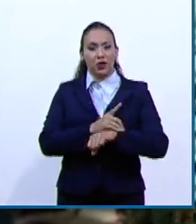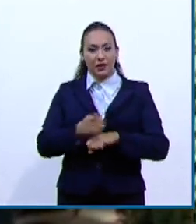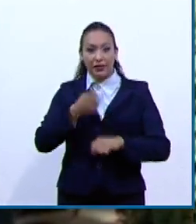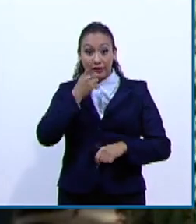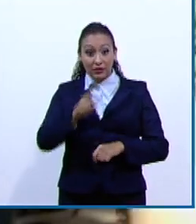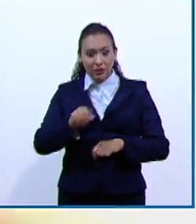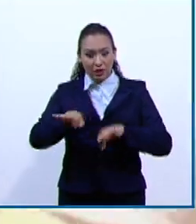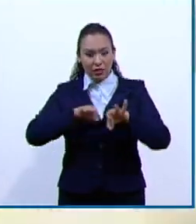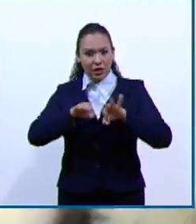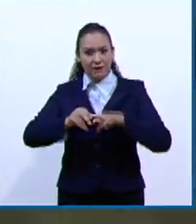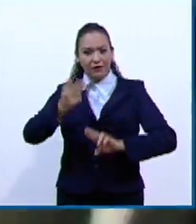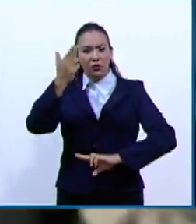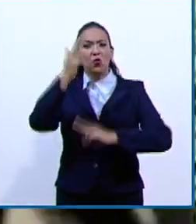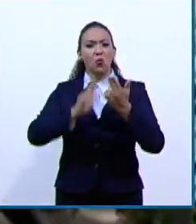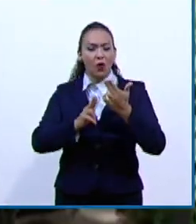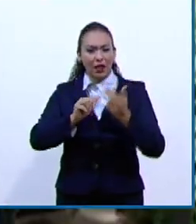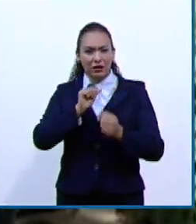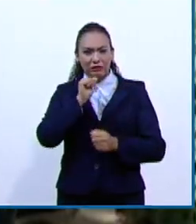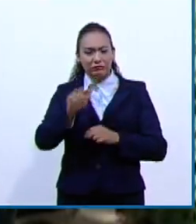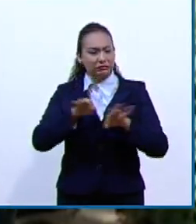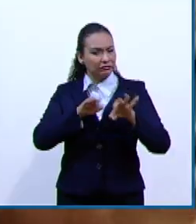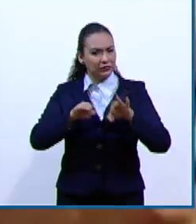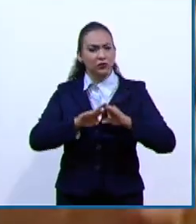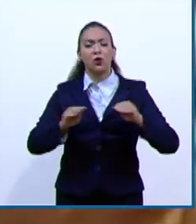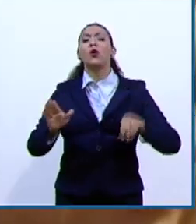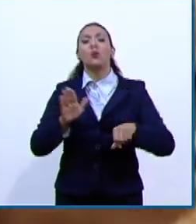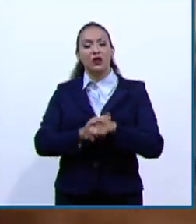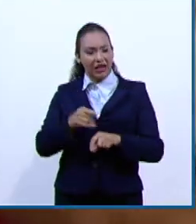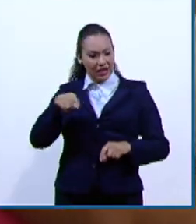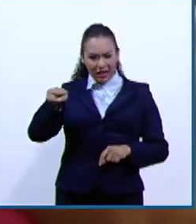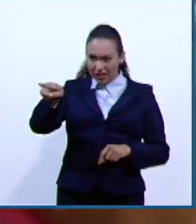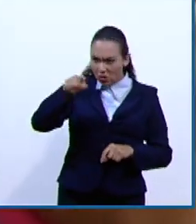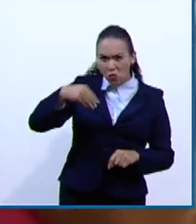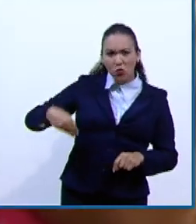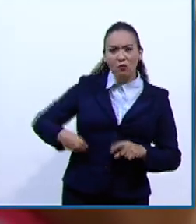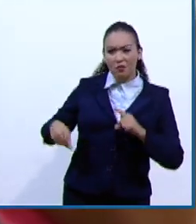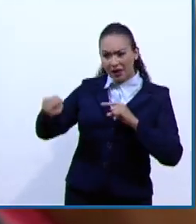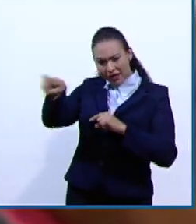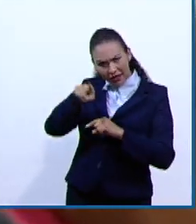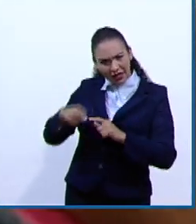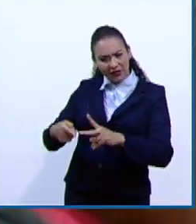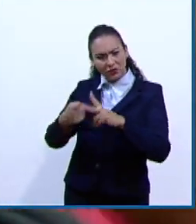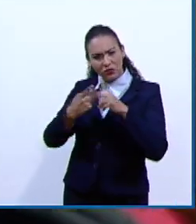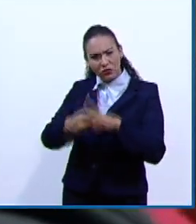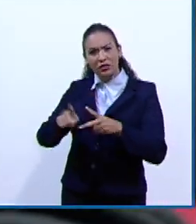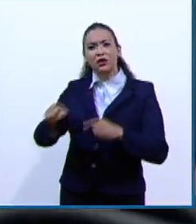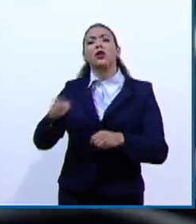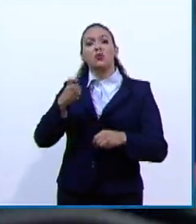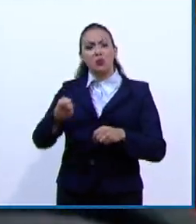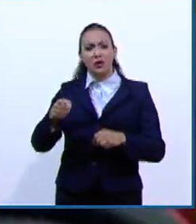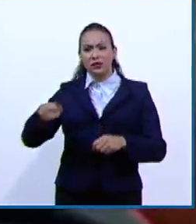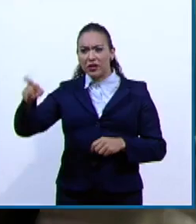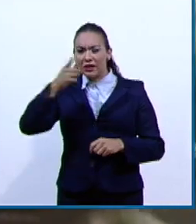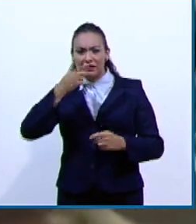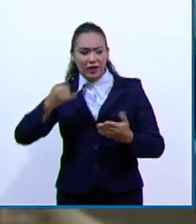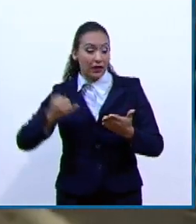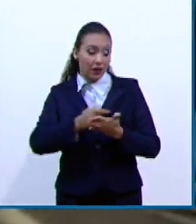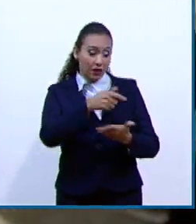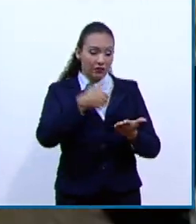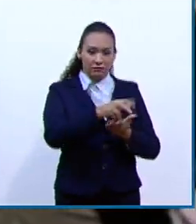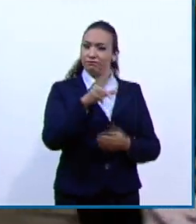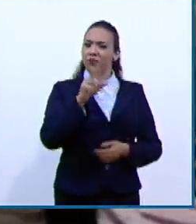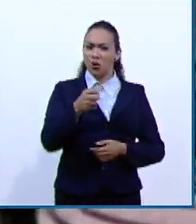labores continúa porque ellos son los que lo iniciaron y los que en consecuencia serán quienes decidan su término.